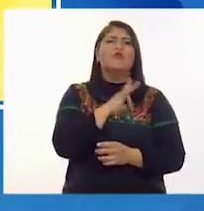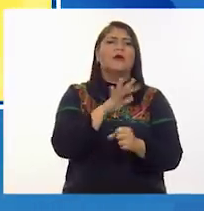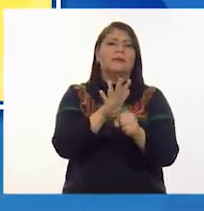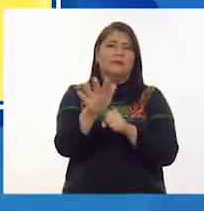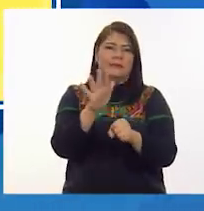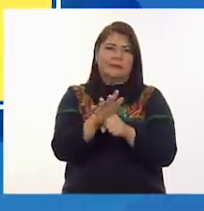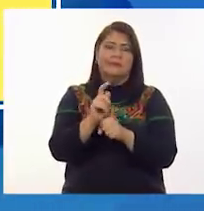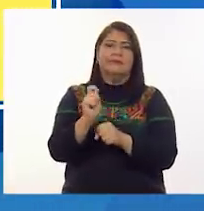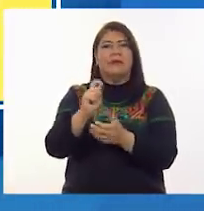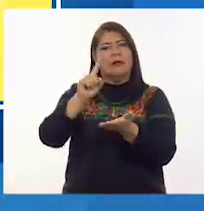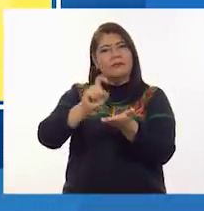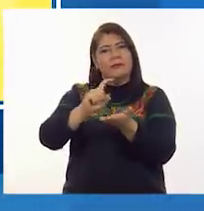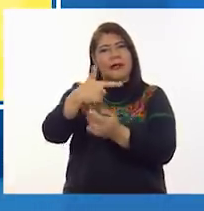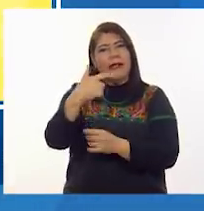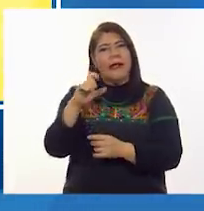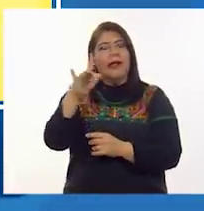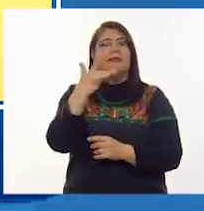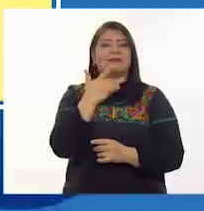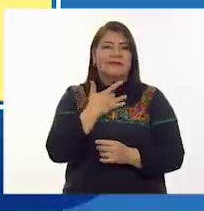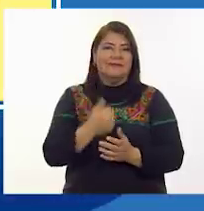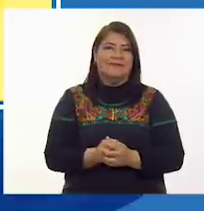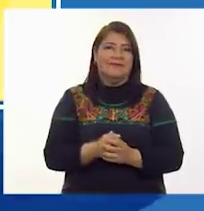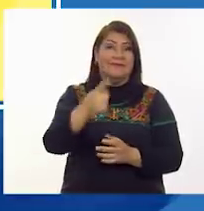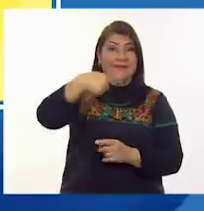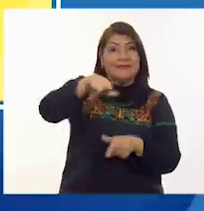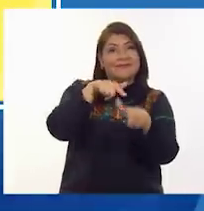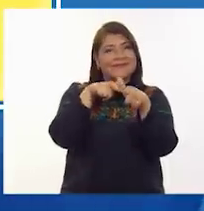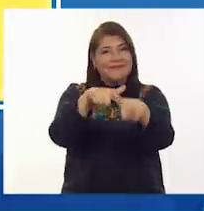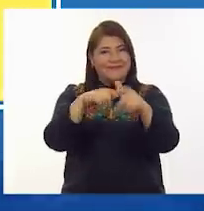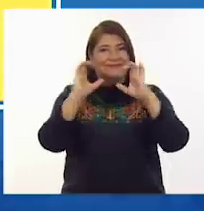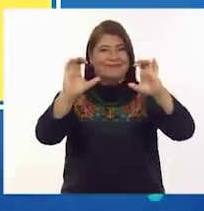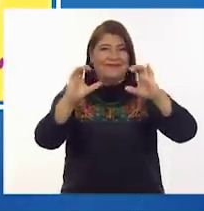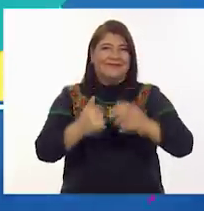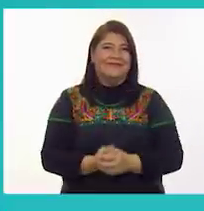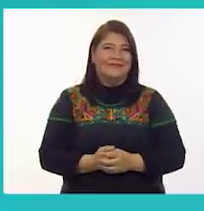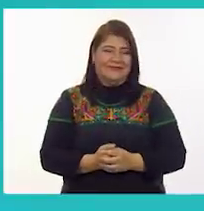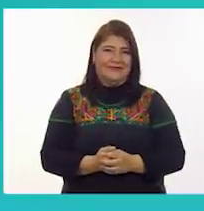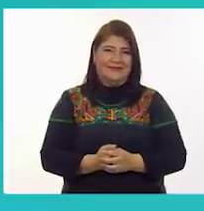usa desinfectantes a base de alcohol. ¡Cuídate!